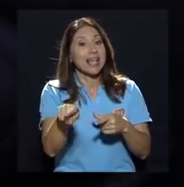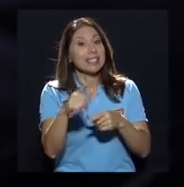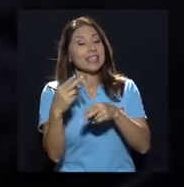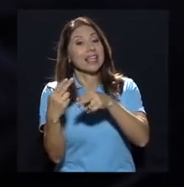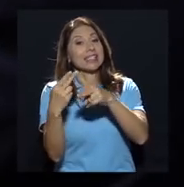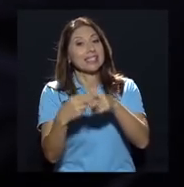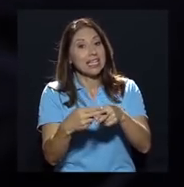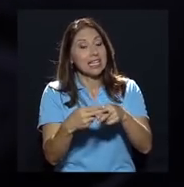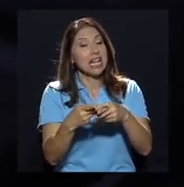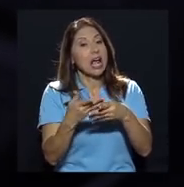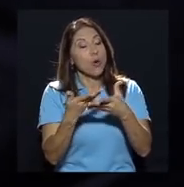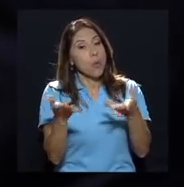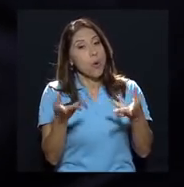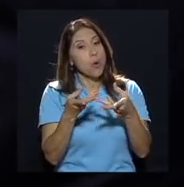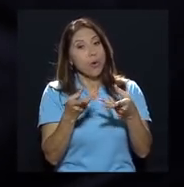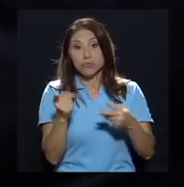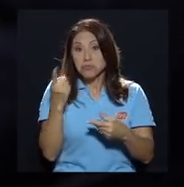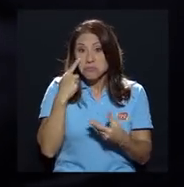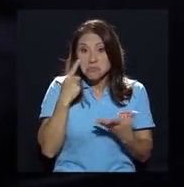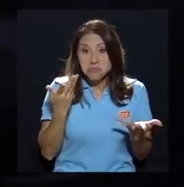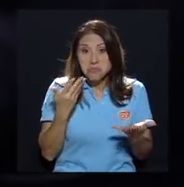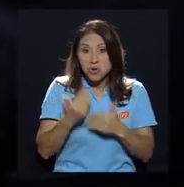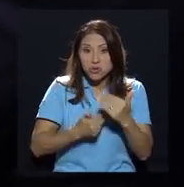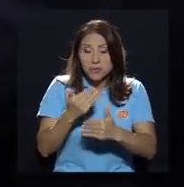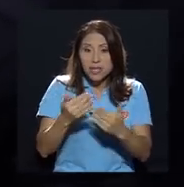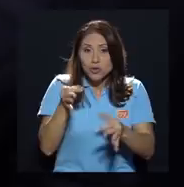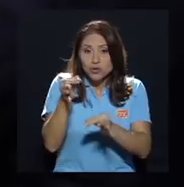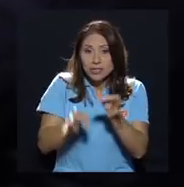como ves un procedimiento muy sencillo